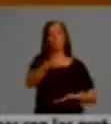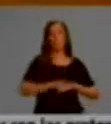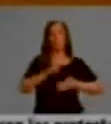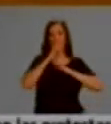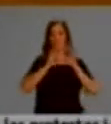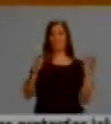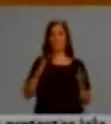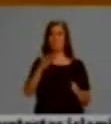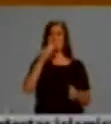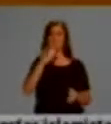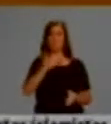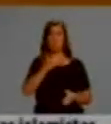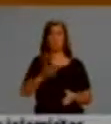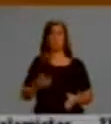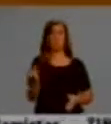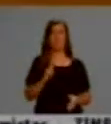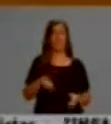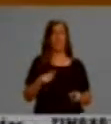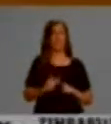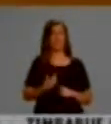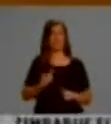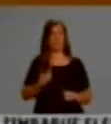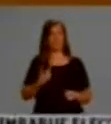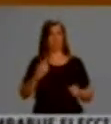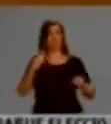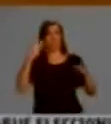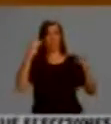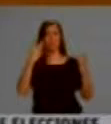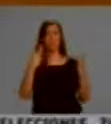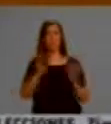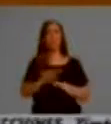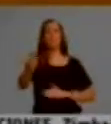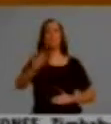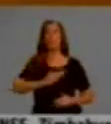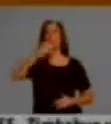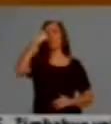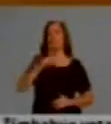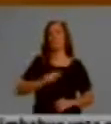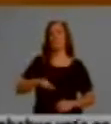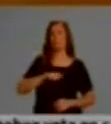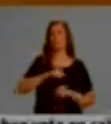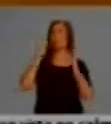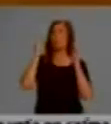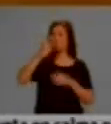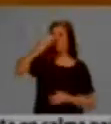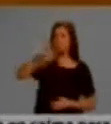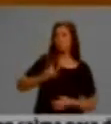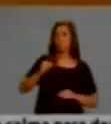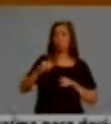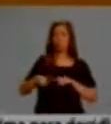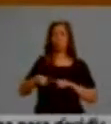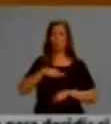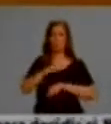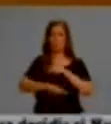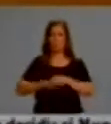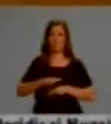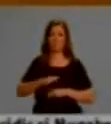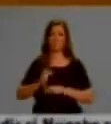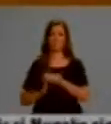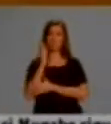y pueril, es que produce un daño incalculable a la imagen de España, a su crédito y a sus posibilidades.